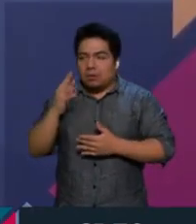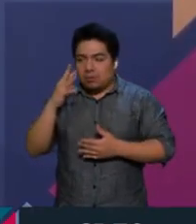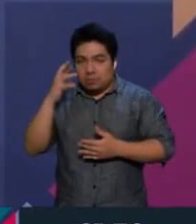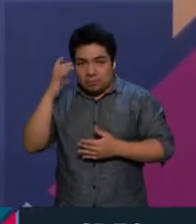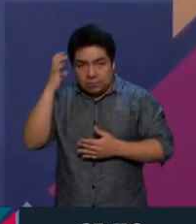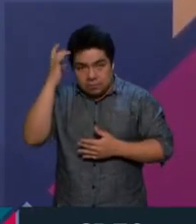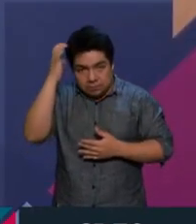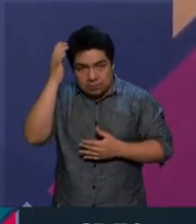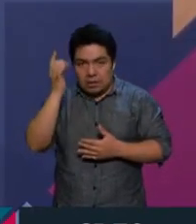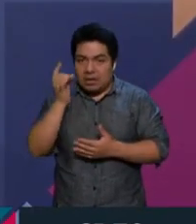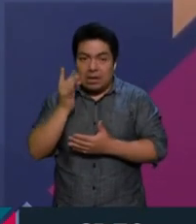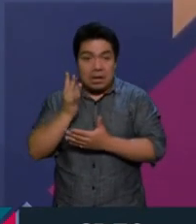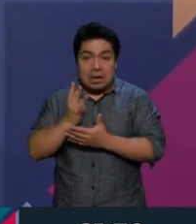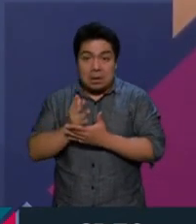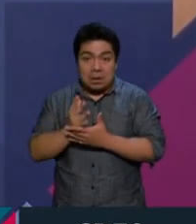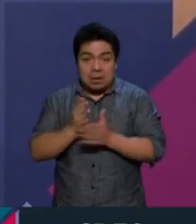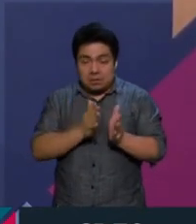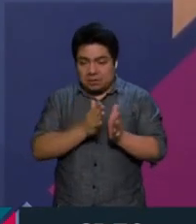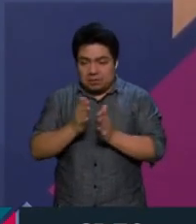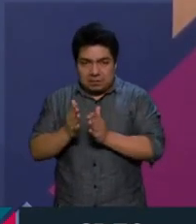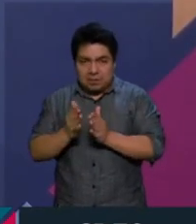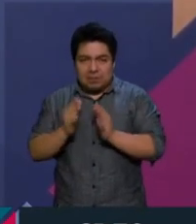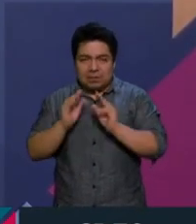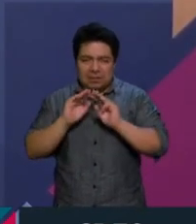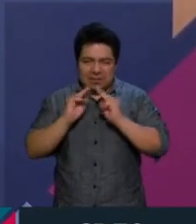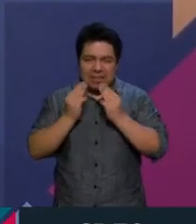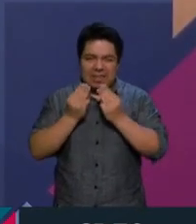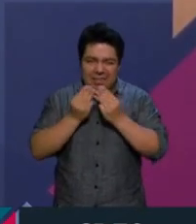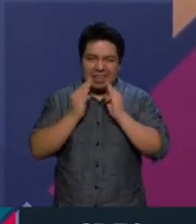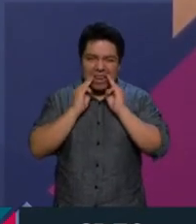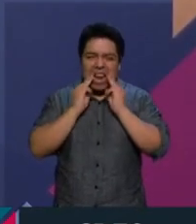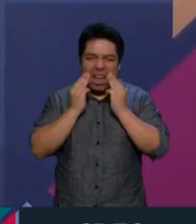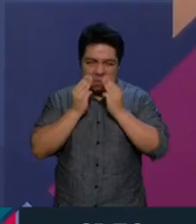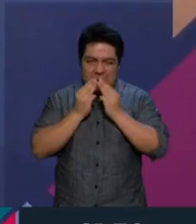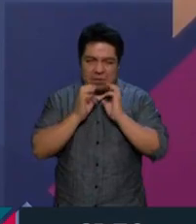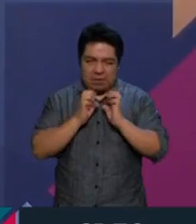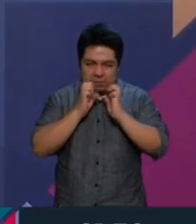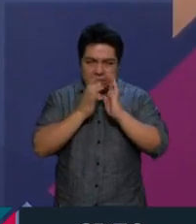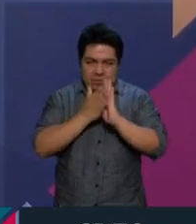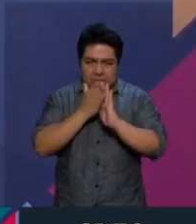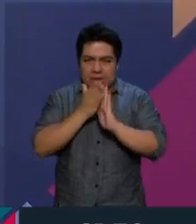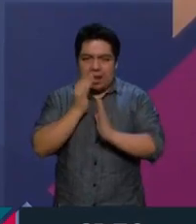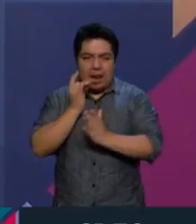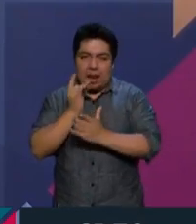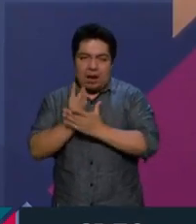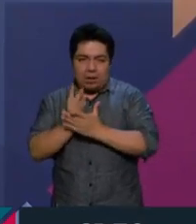como alcalde después de lo del cártel inmobiliario. Y